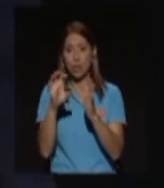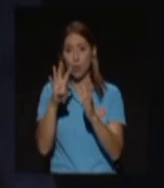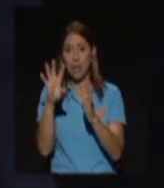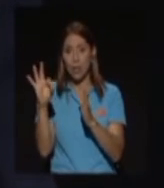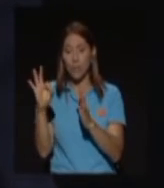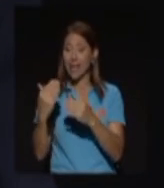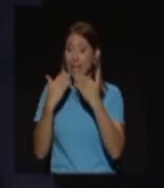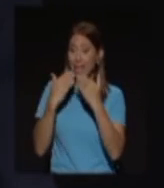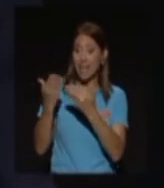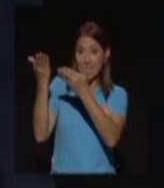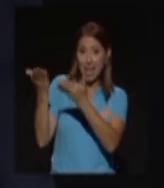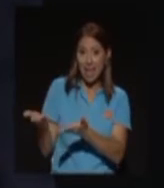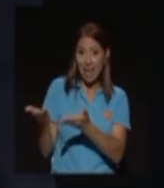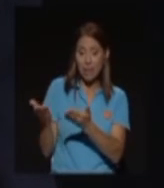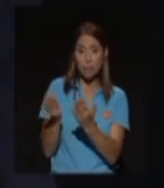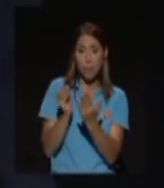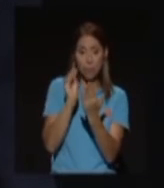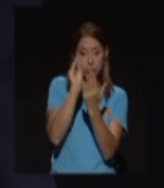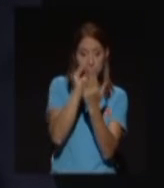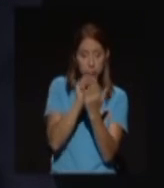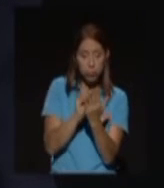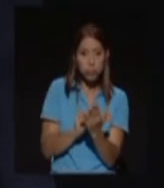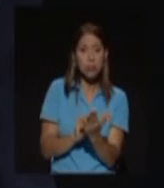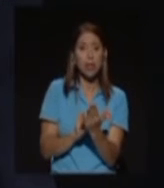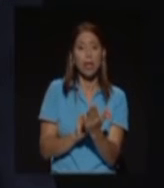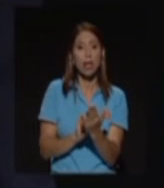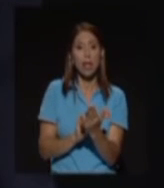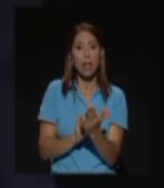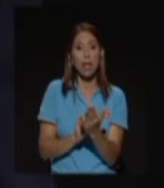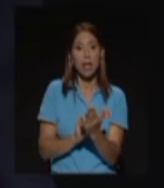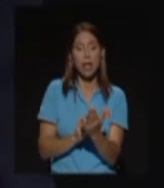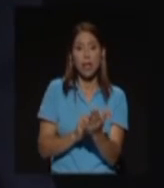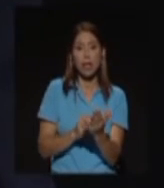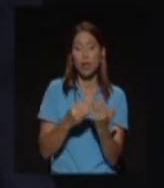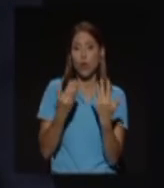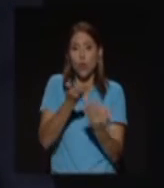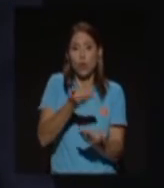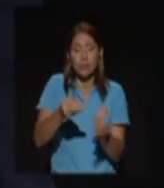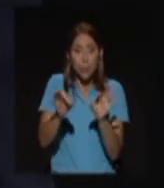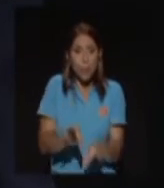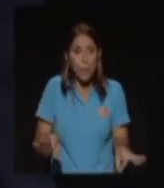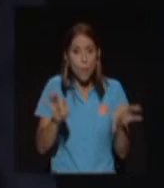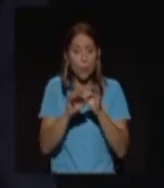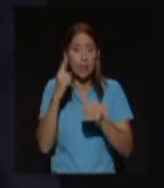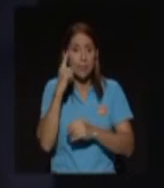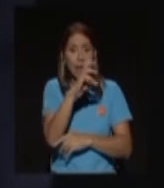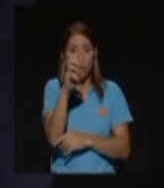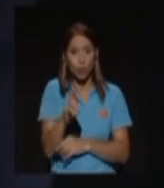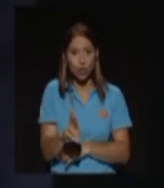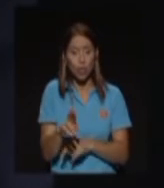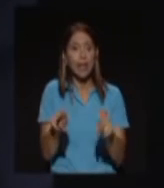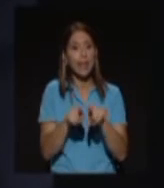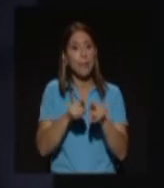Gracias a él fue que se incorporaron una serie de medidas que han tenido una enorme trascendencia para nuestro país, ¿verdad? También